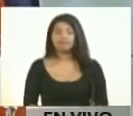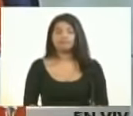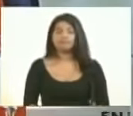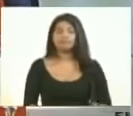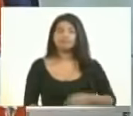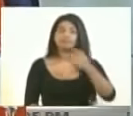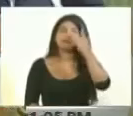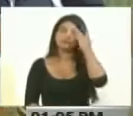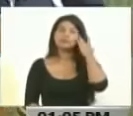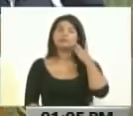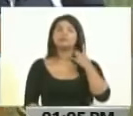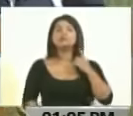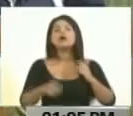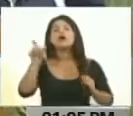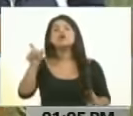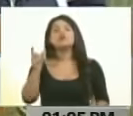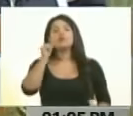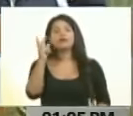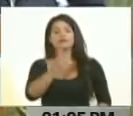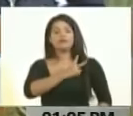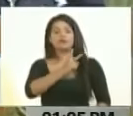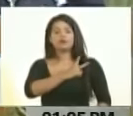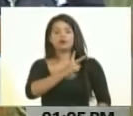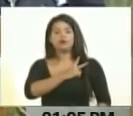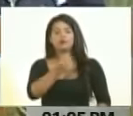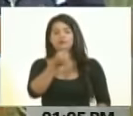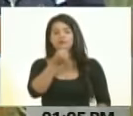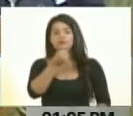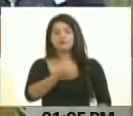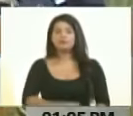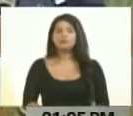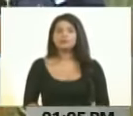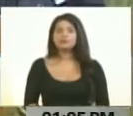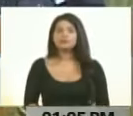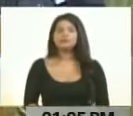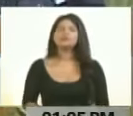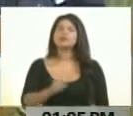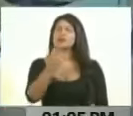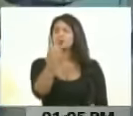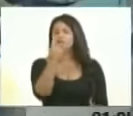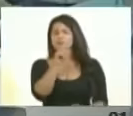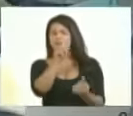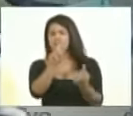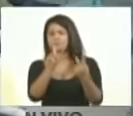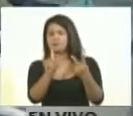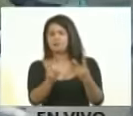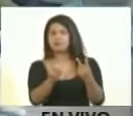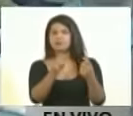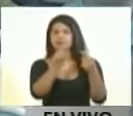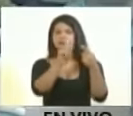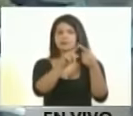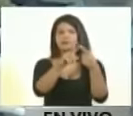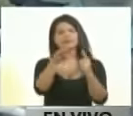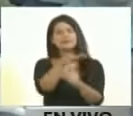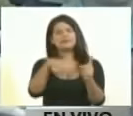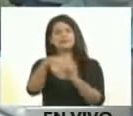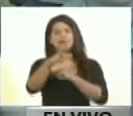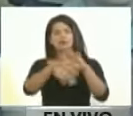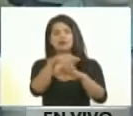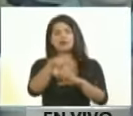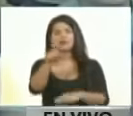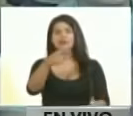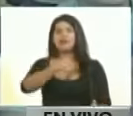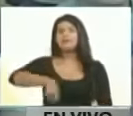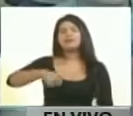Diana Vázquez, Venevisión. Buenas tardes, ministra. Dos preguntas. Primero, en el ámbito nacional, el presidente del